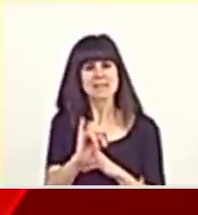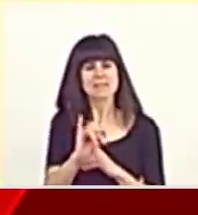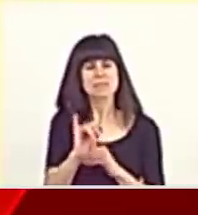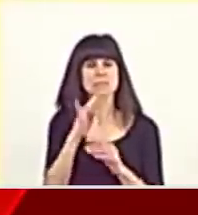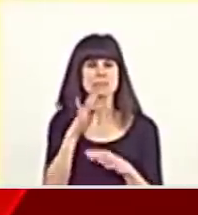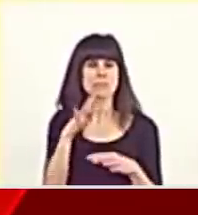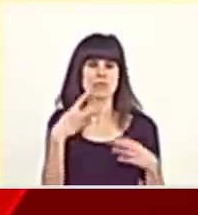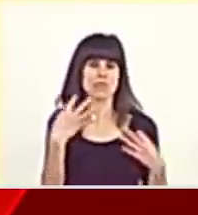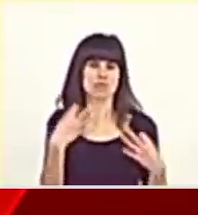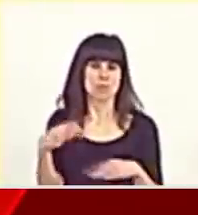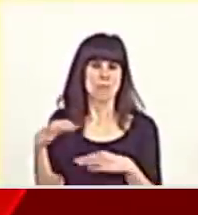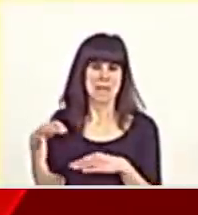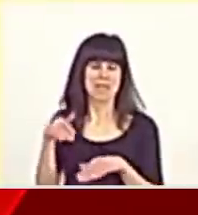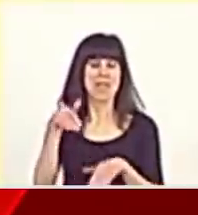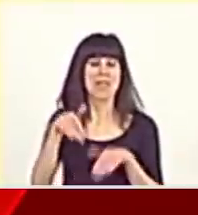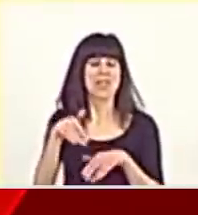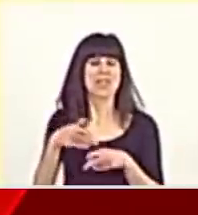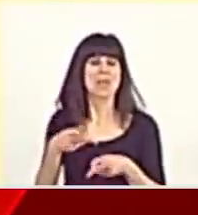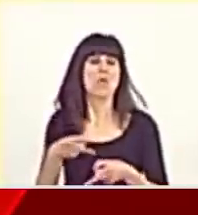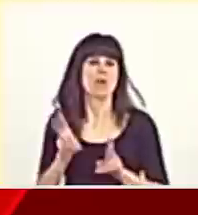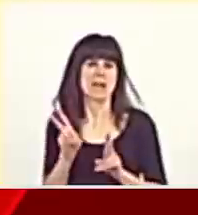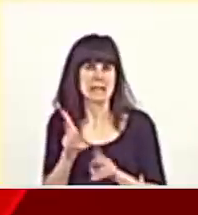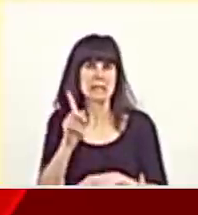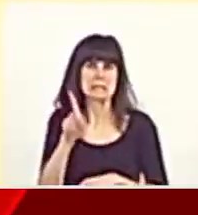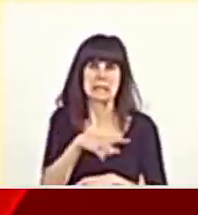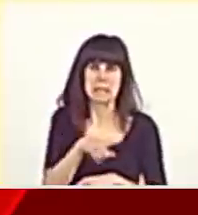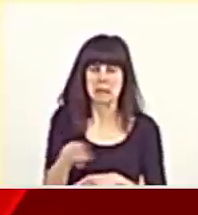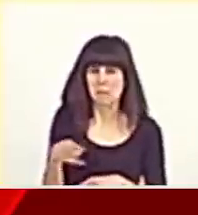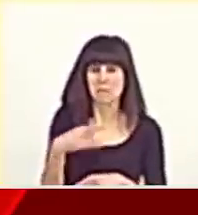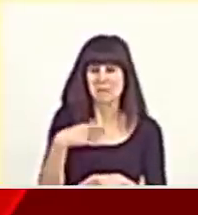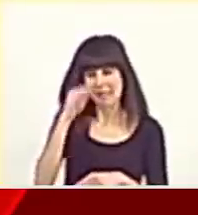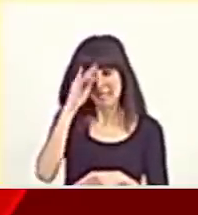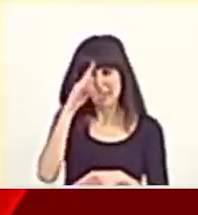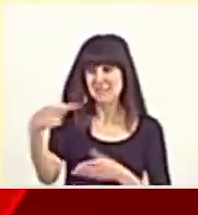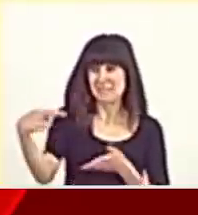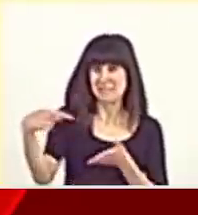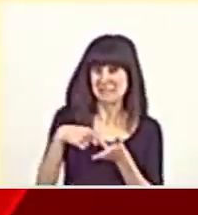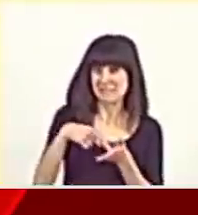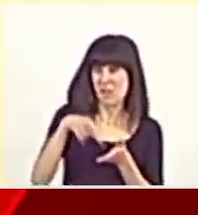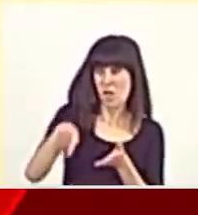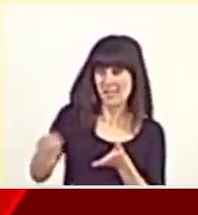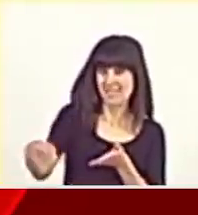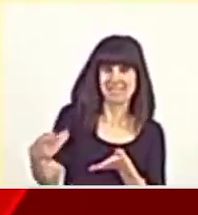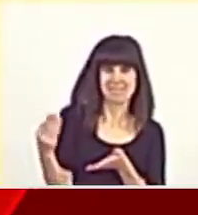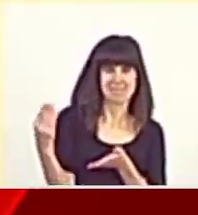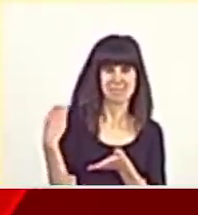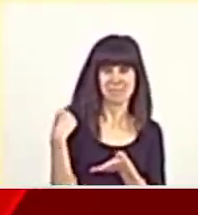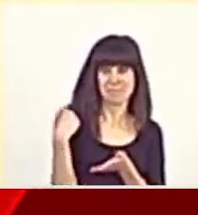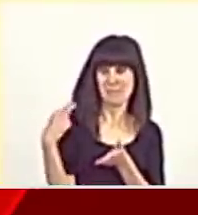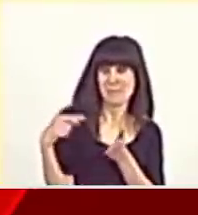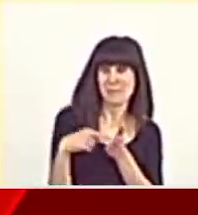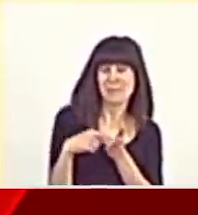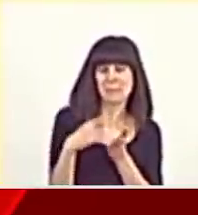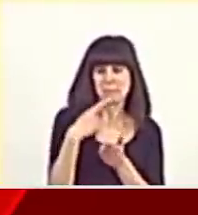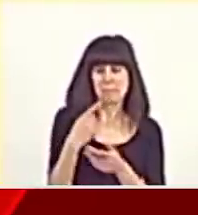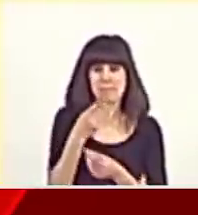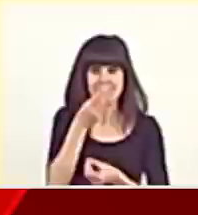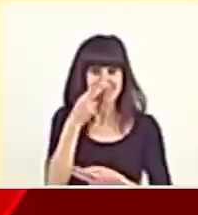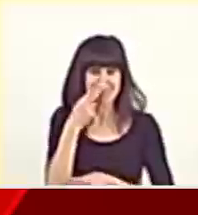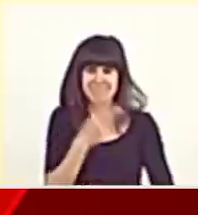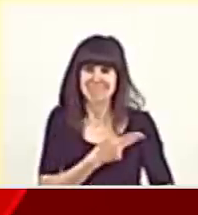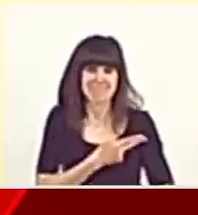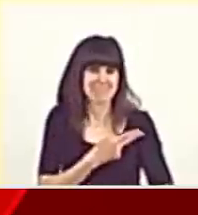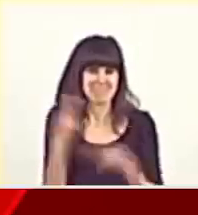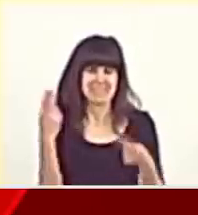patrocina Podemos, entonces pasa a ser maravilloso. Bueno, pues allí Pablo Iglesias, el actual vicepresidente, el del escudo social, alias el Escudos, pues resulta